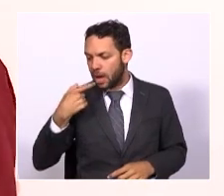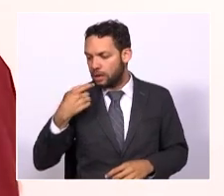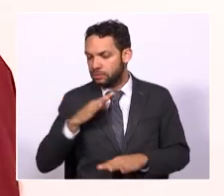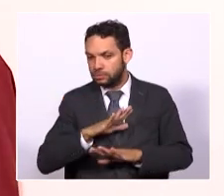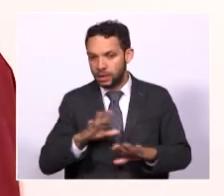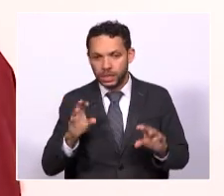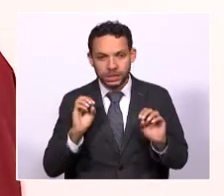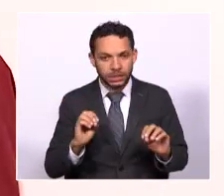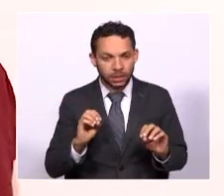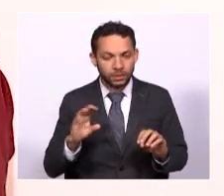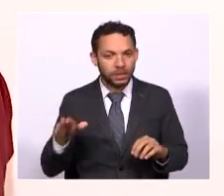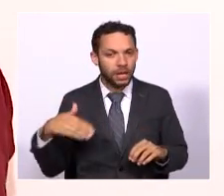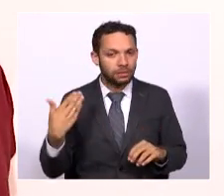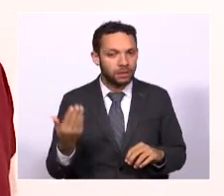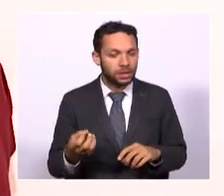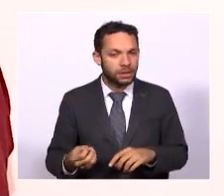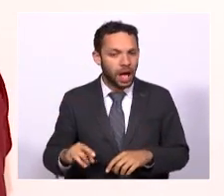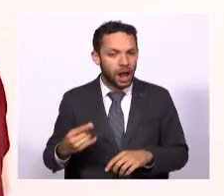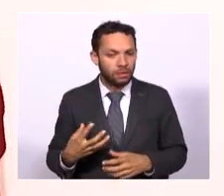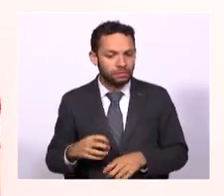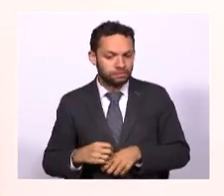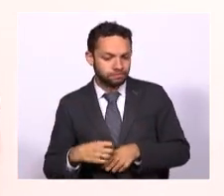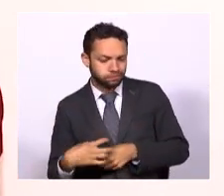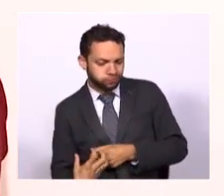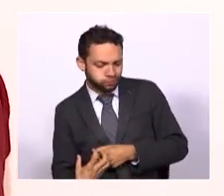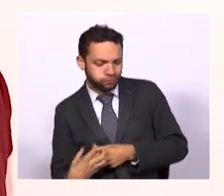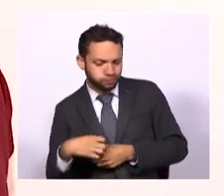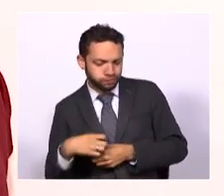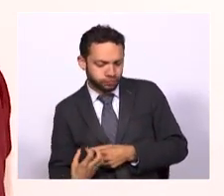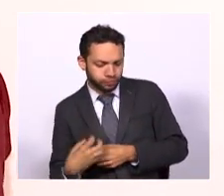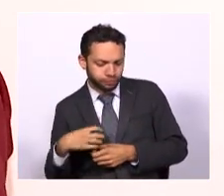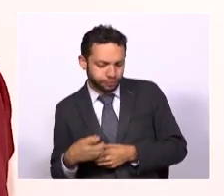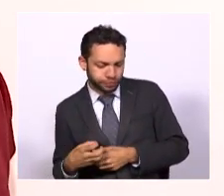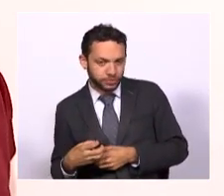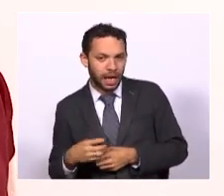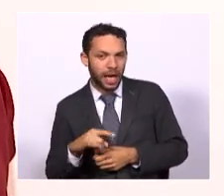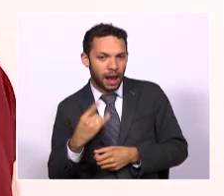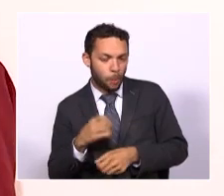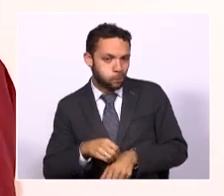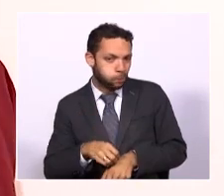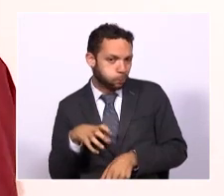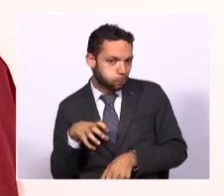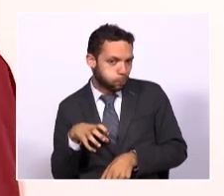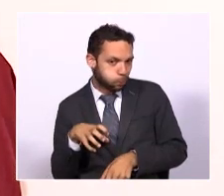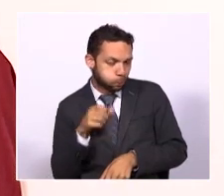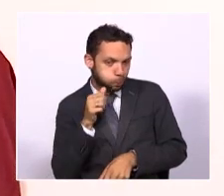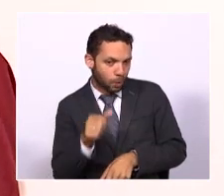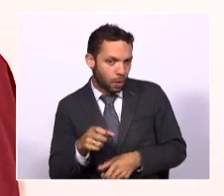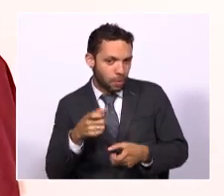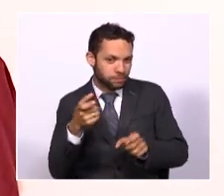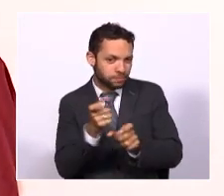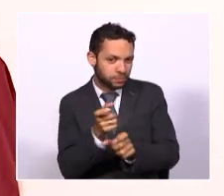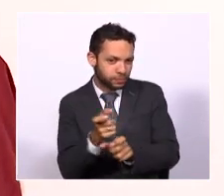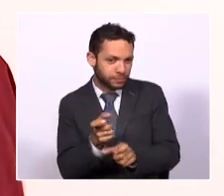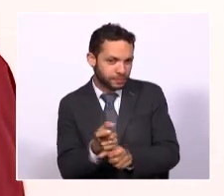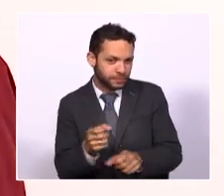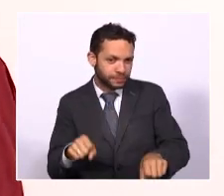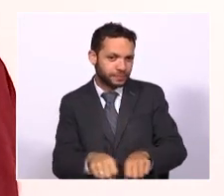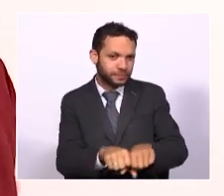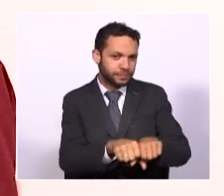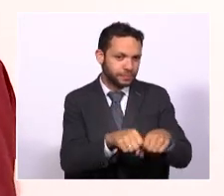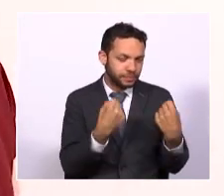resulta que hay una hernia ahí o hay un abombamiento de disco que puede estar a punto de convertirse en una extrusión de disco, y por